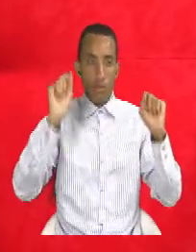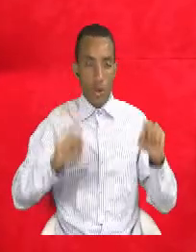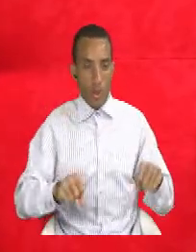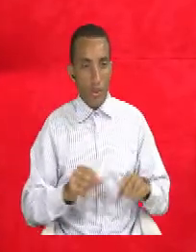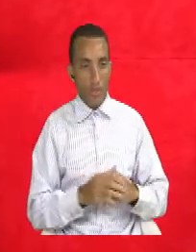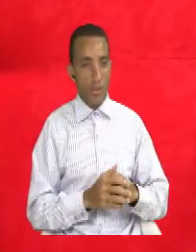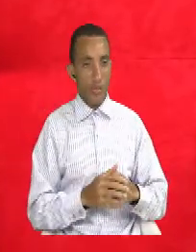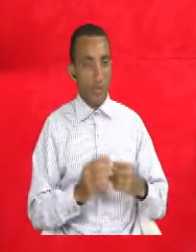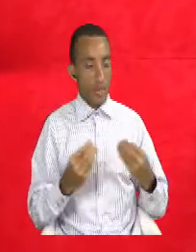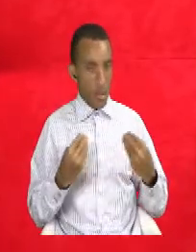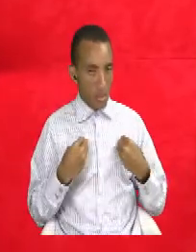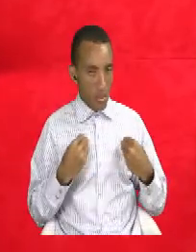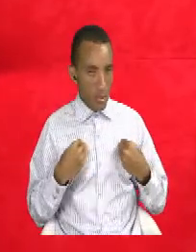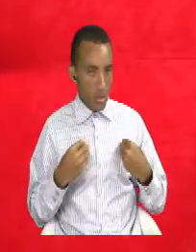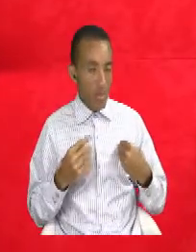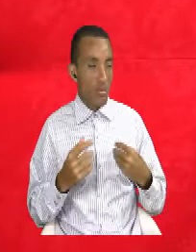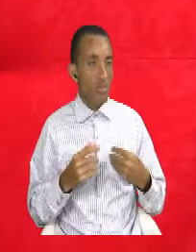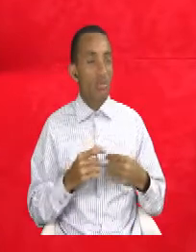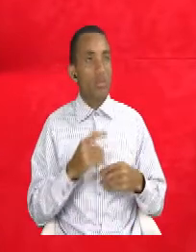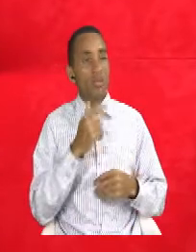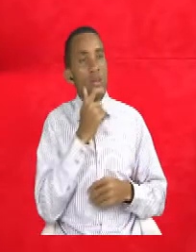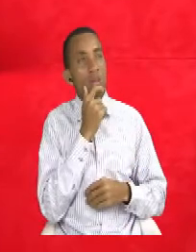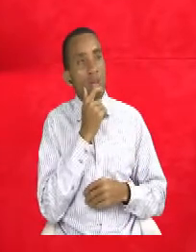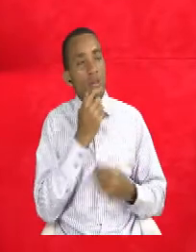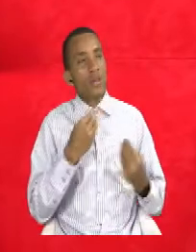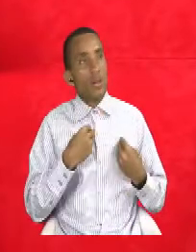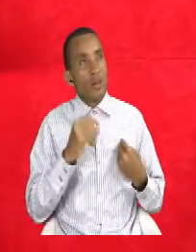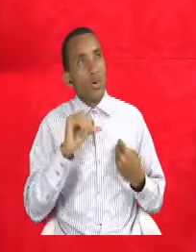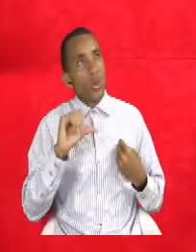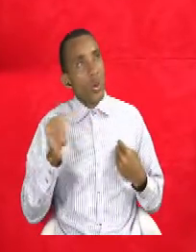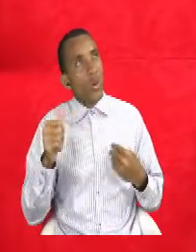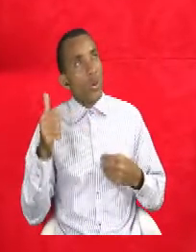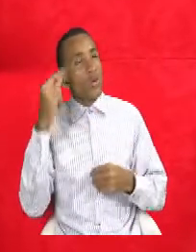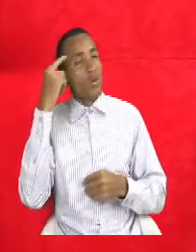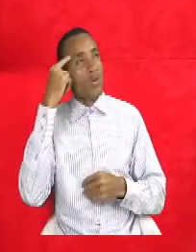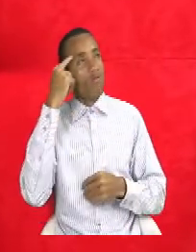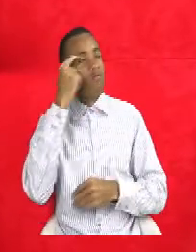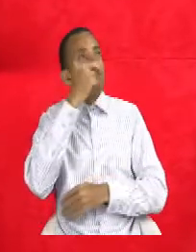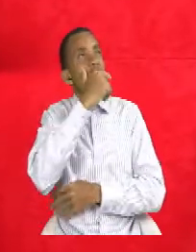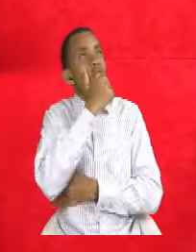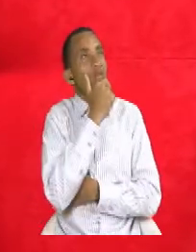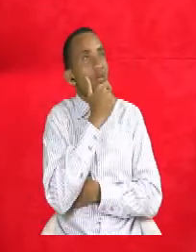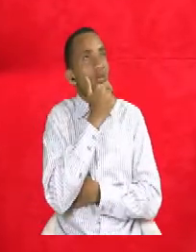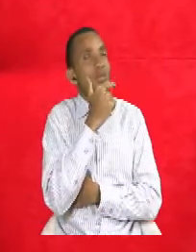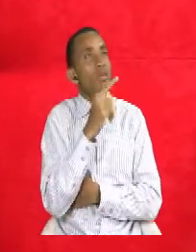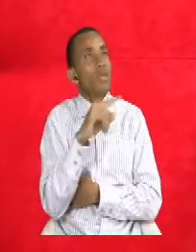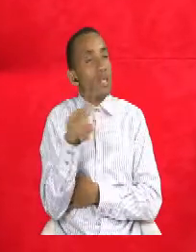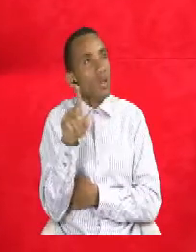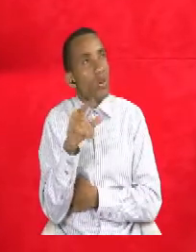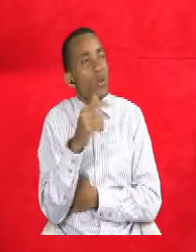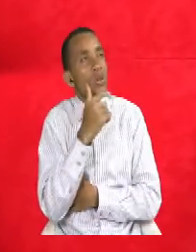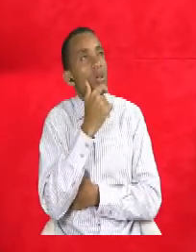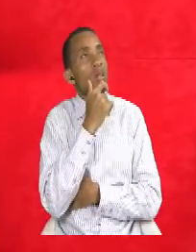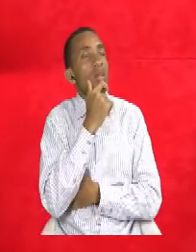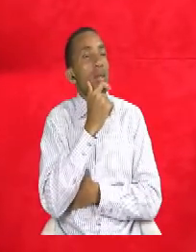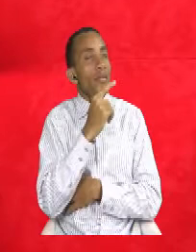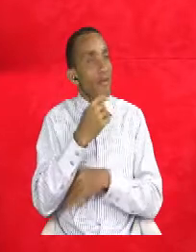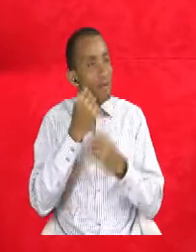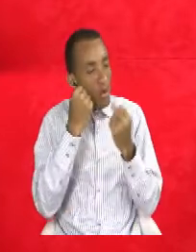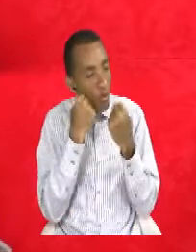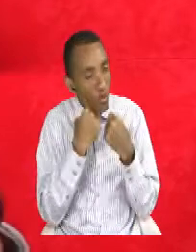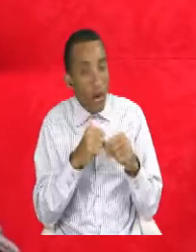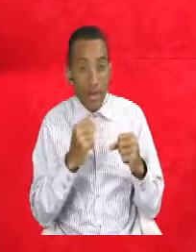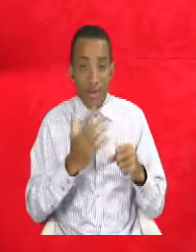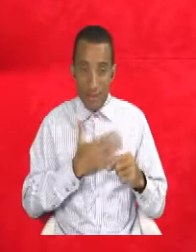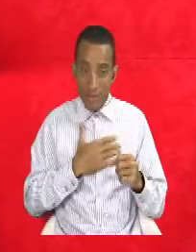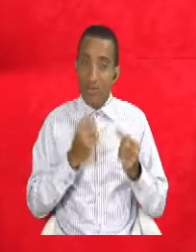vida, ver la vida de otra forma, de otra nueva perspectiva. Entonces, por eso nos estamos esmerando y